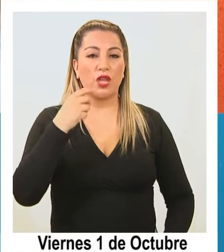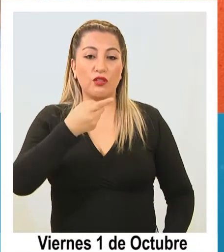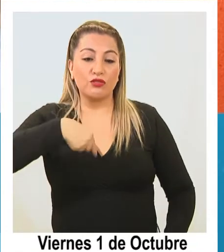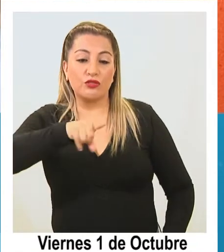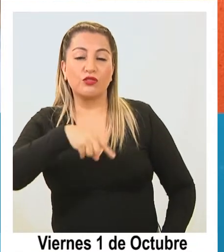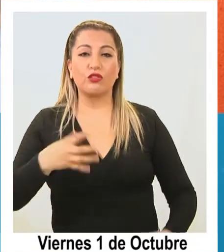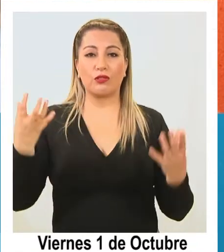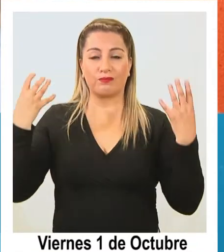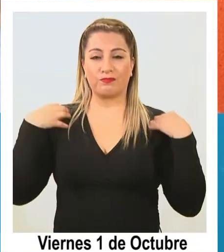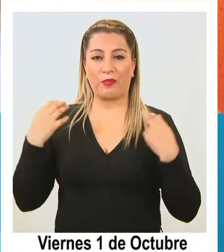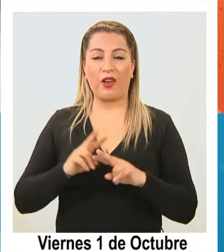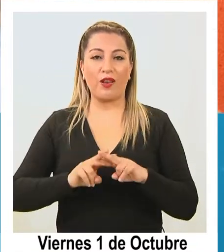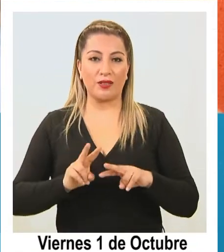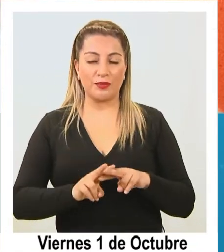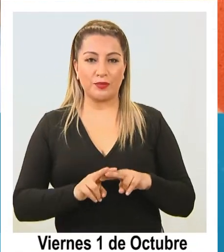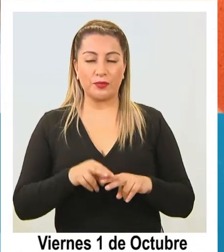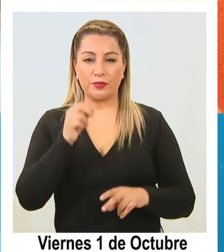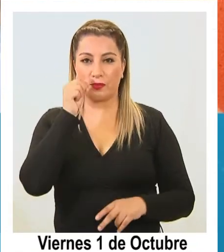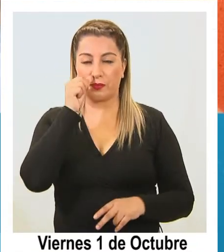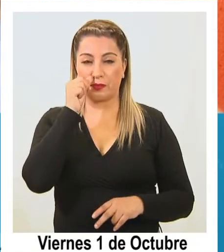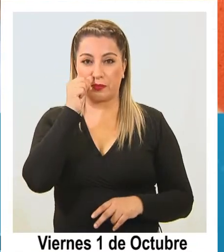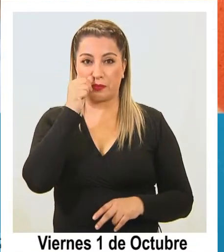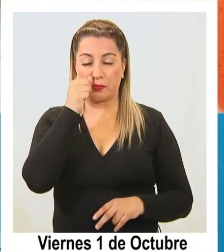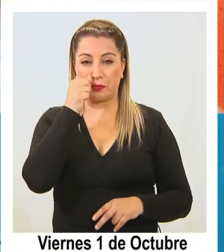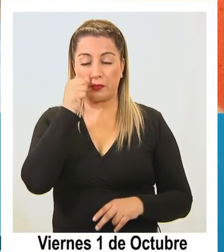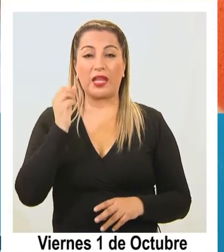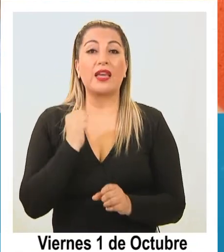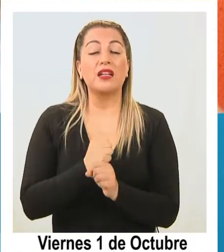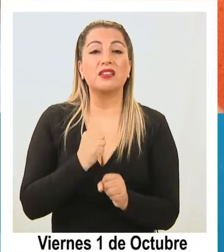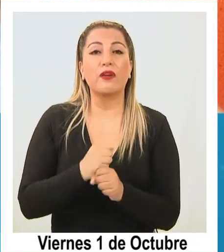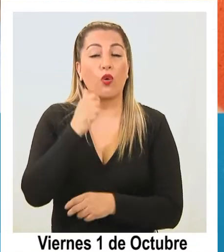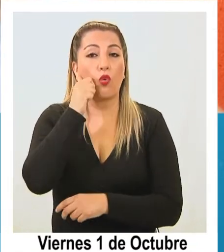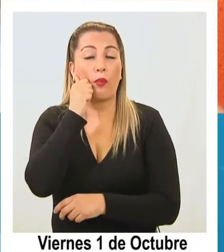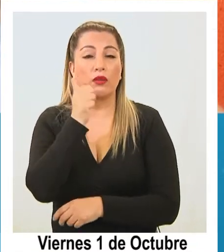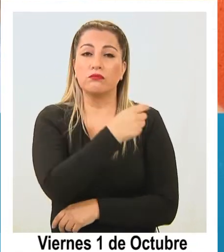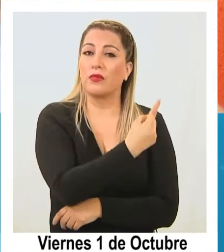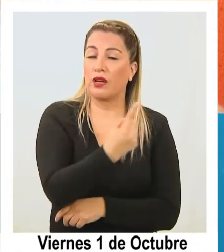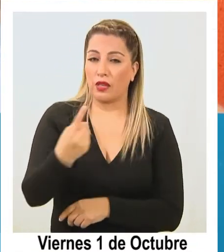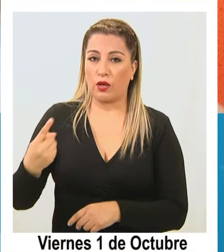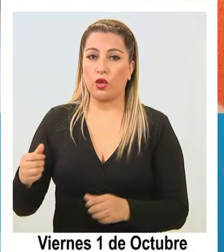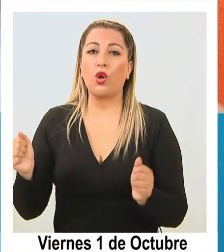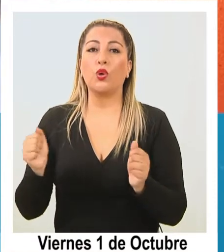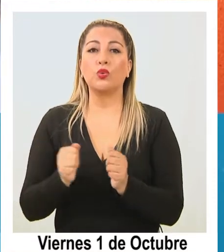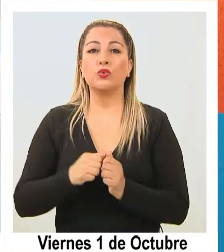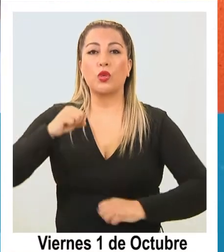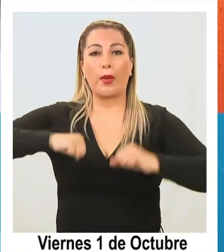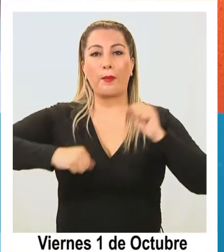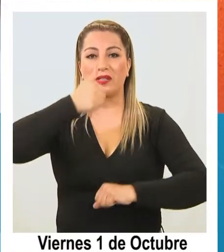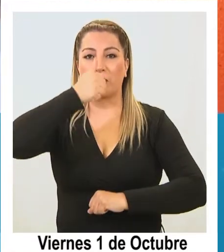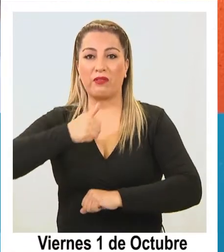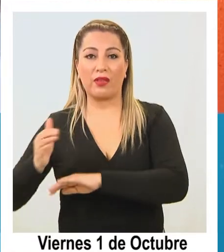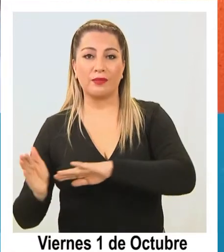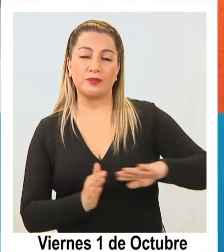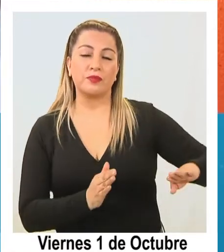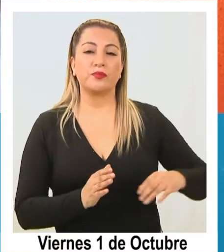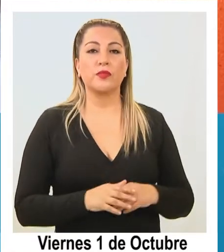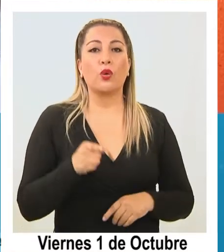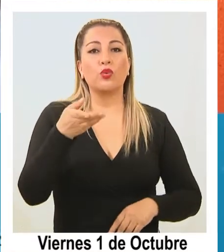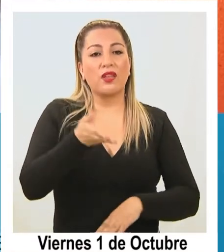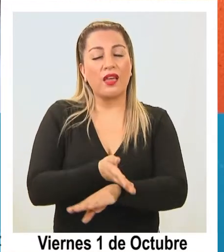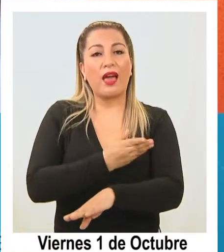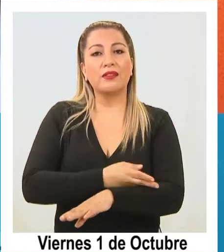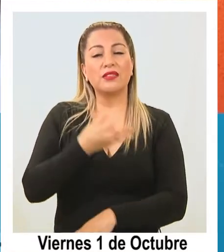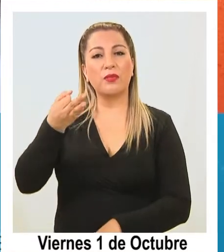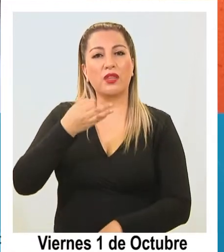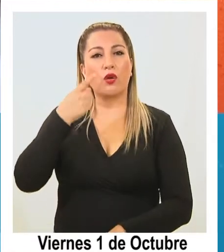nosotros respecto de la acción humanitaria con ellos en conjunto con la empresa privada. Usted hablaba al comienzo de lo que fue la